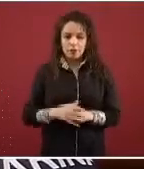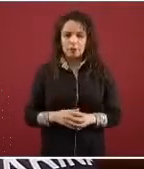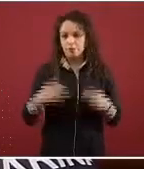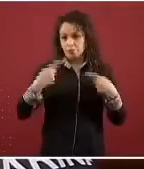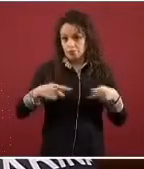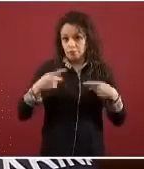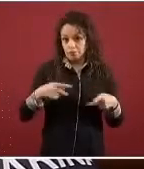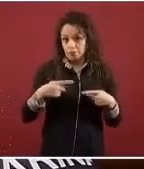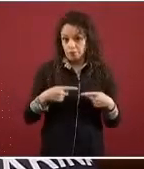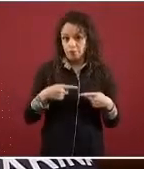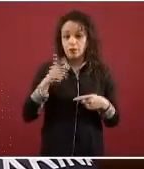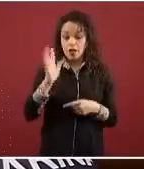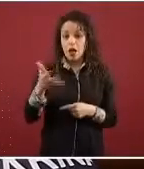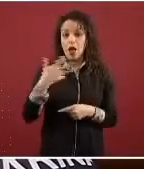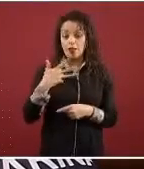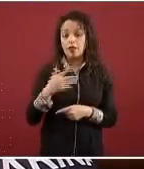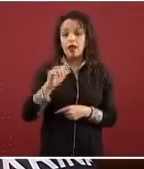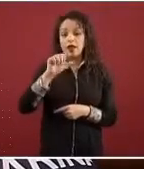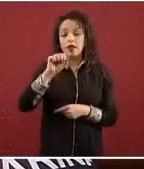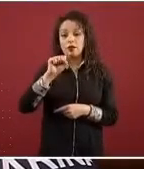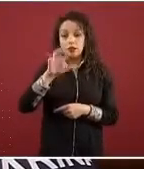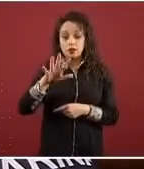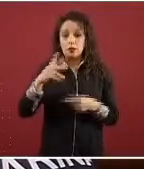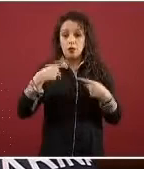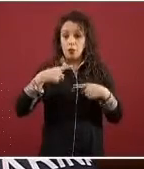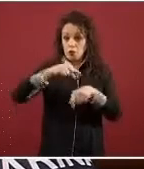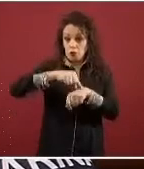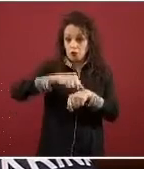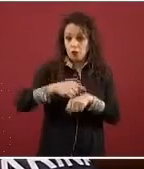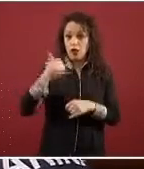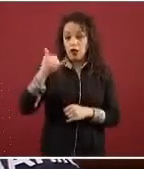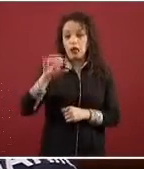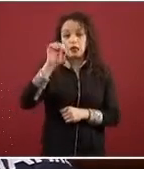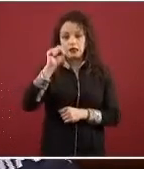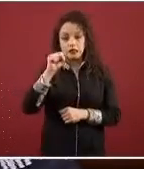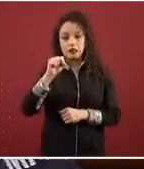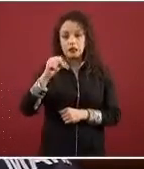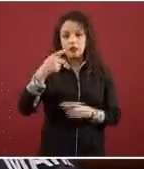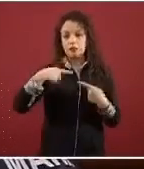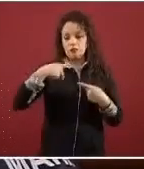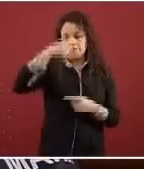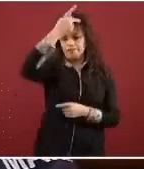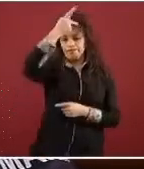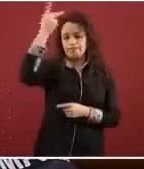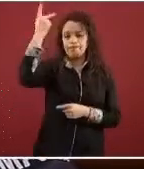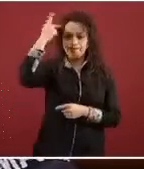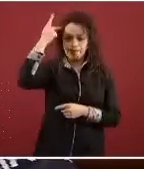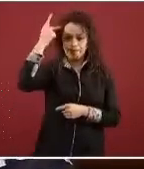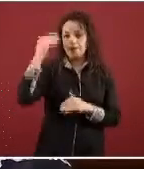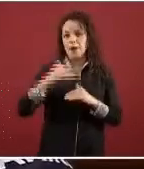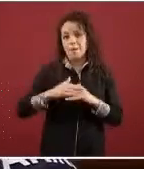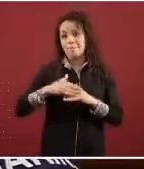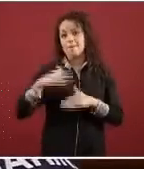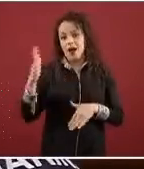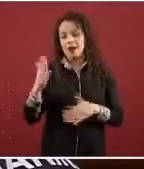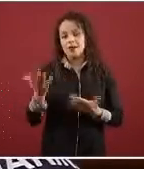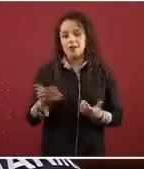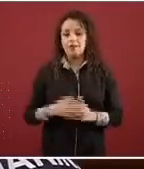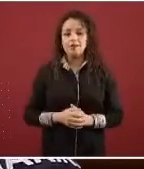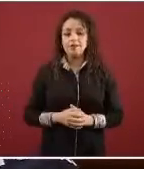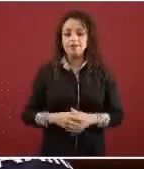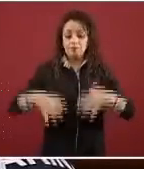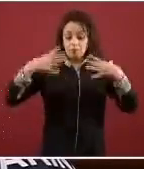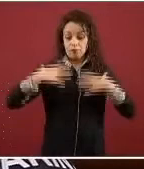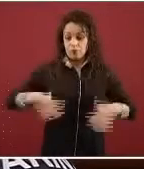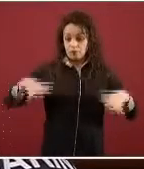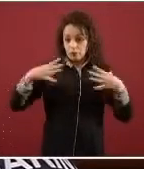ellos van 65 médicos y 60 enfermeros más. Igualmente, dentro de nuestra fábrica de vestuario y